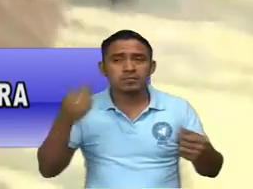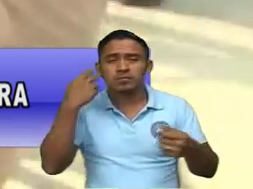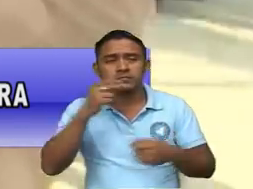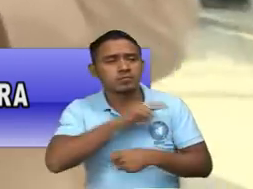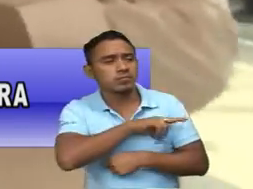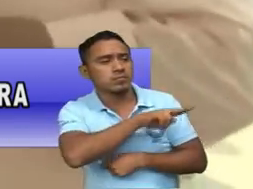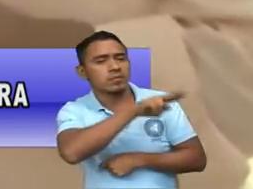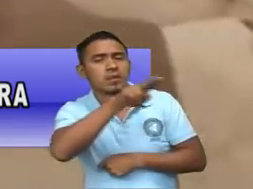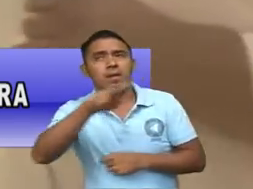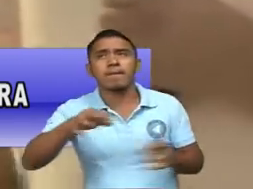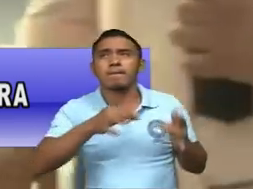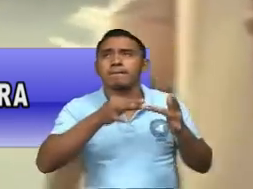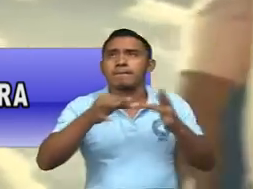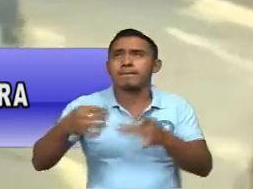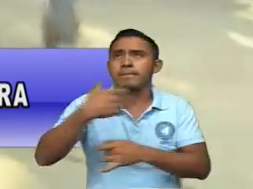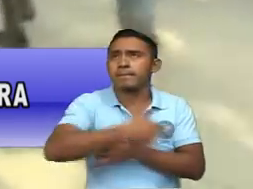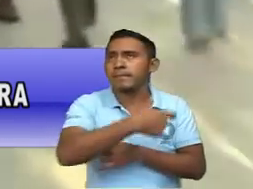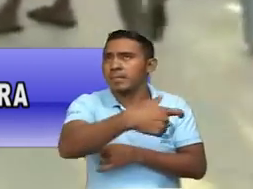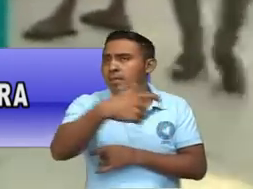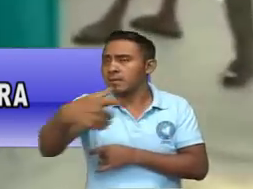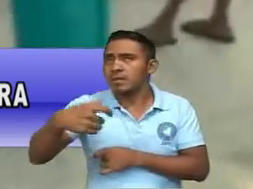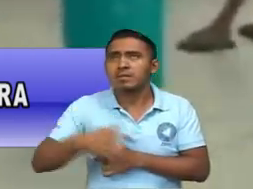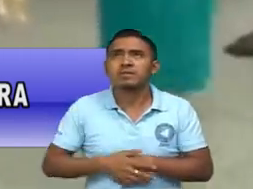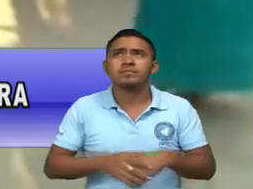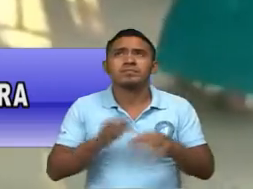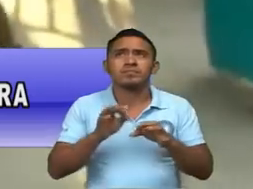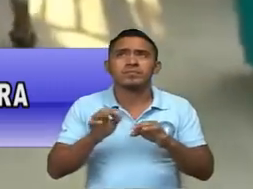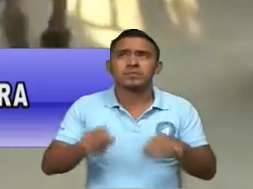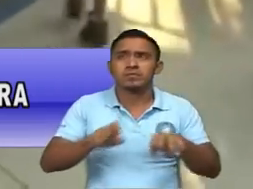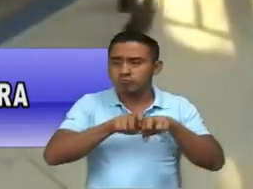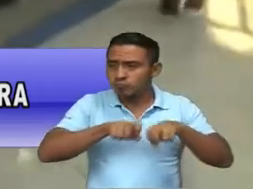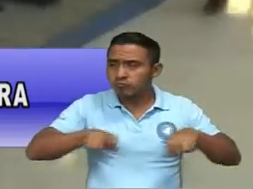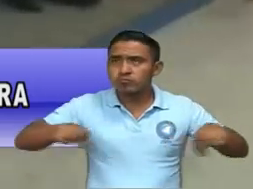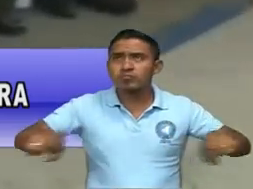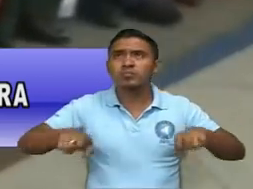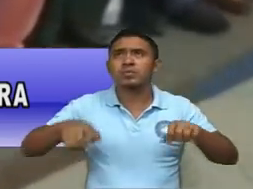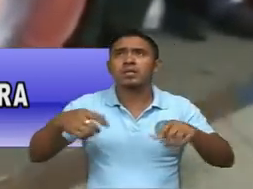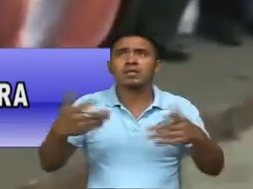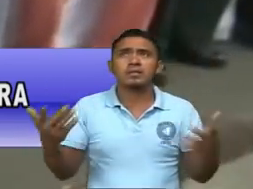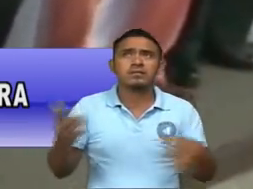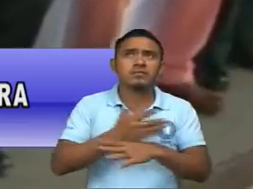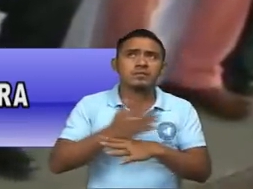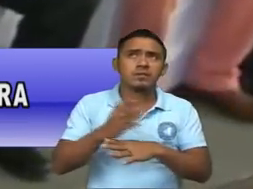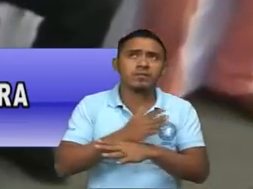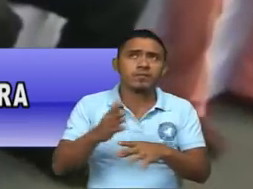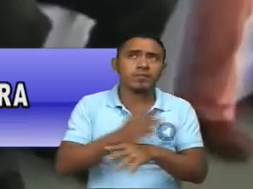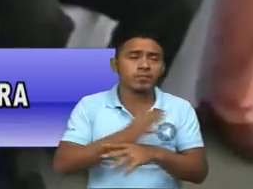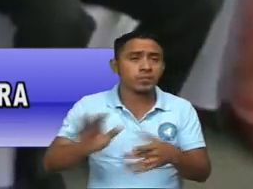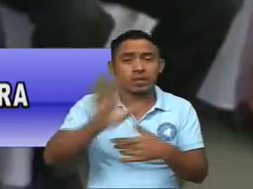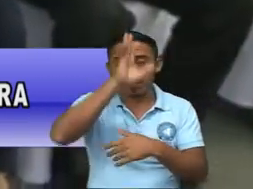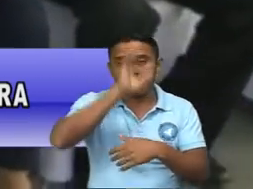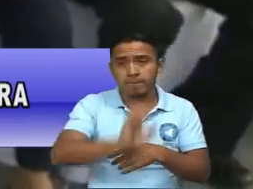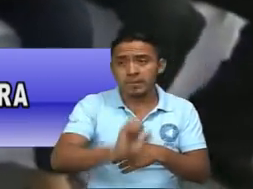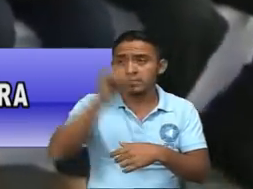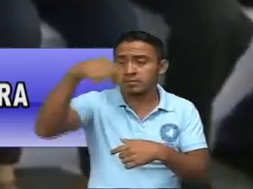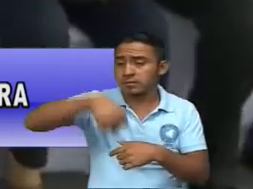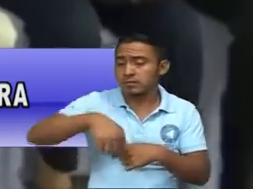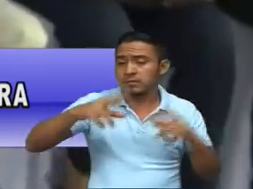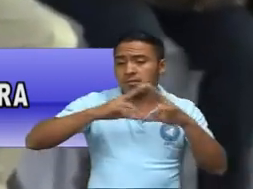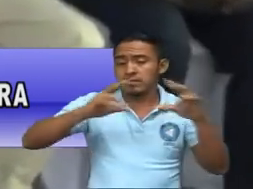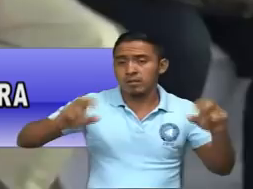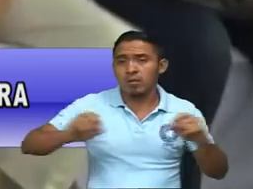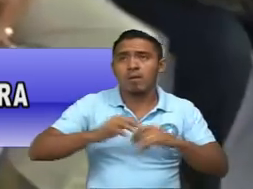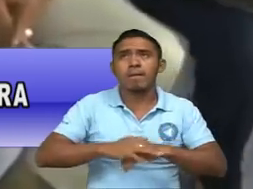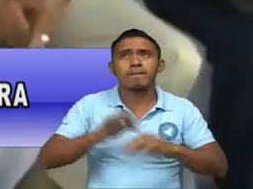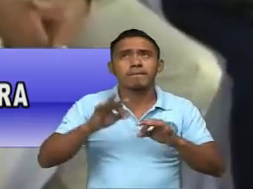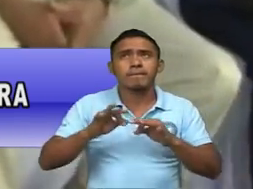los invitados especiales que se han hecho presentes el día de hoy, sobre todo el cuerpo diplomático acreditado en nuestro país.